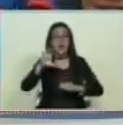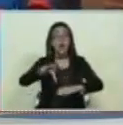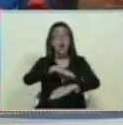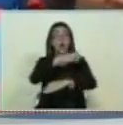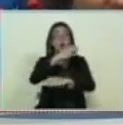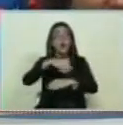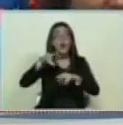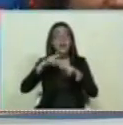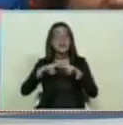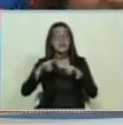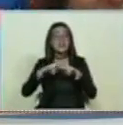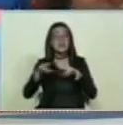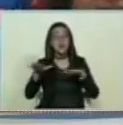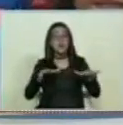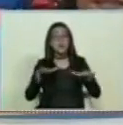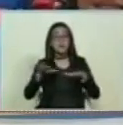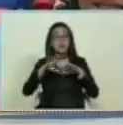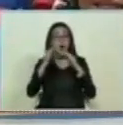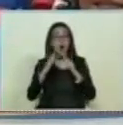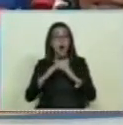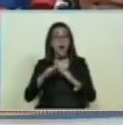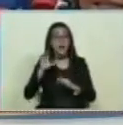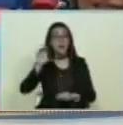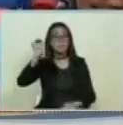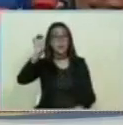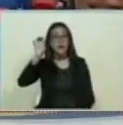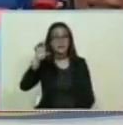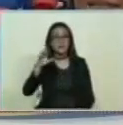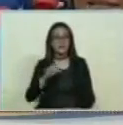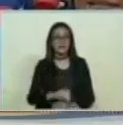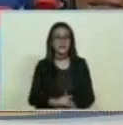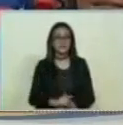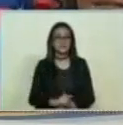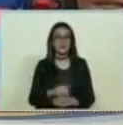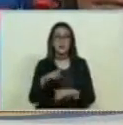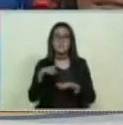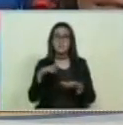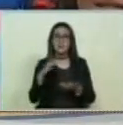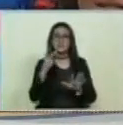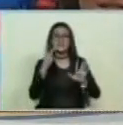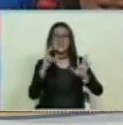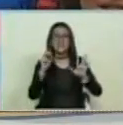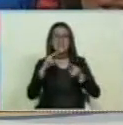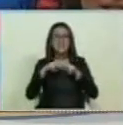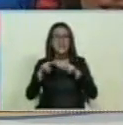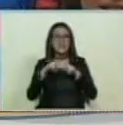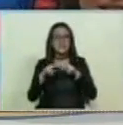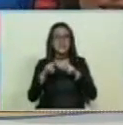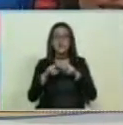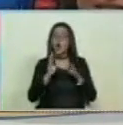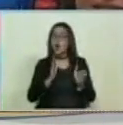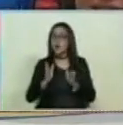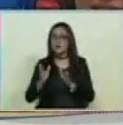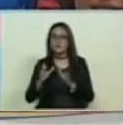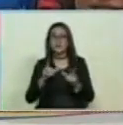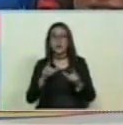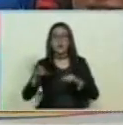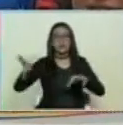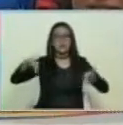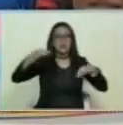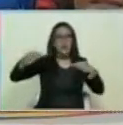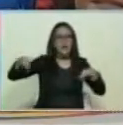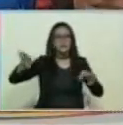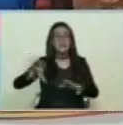los niños del gran movimiento Hogares de la Patria, Eulalia Buró. Más de 70 niños organizados en danza,